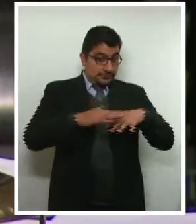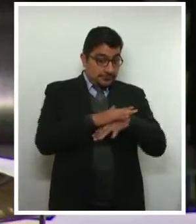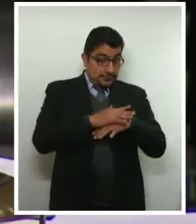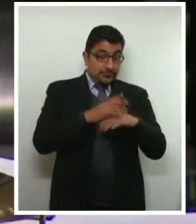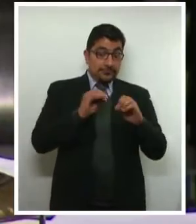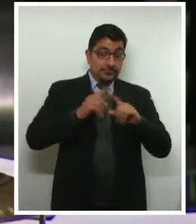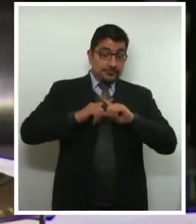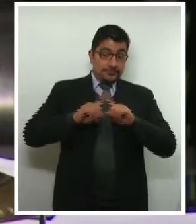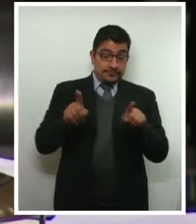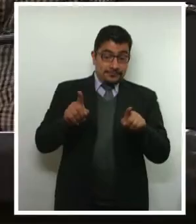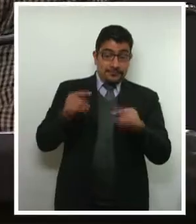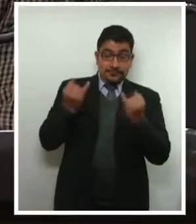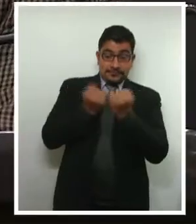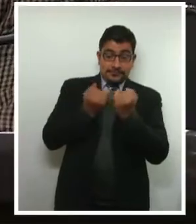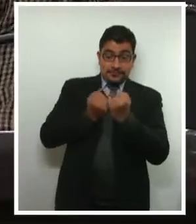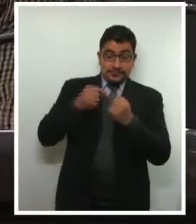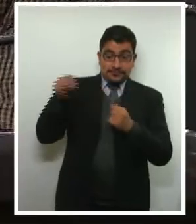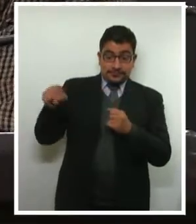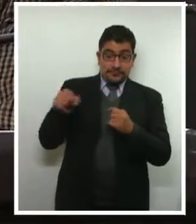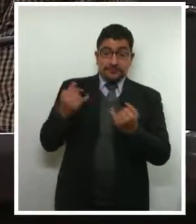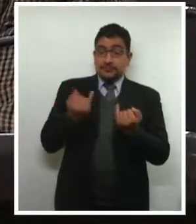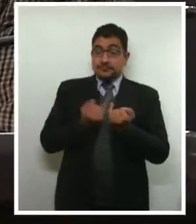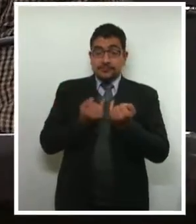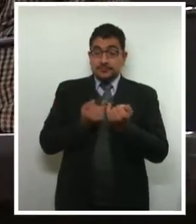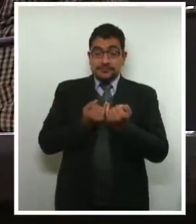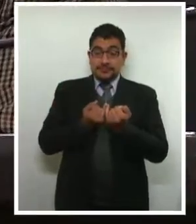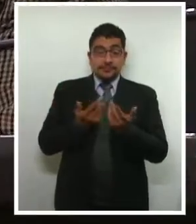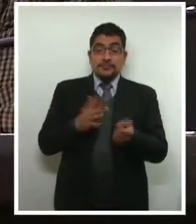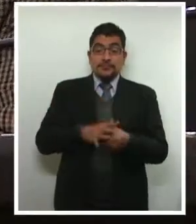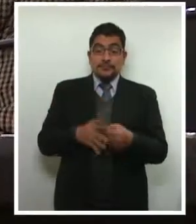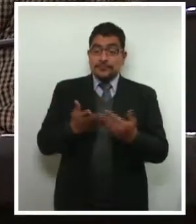es diferente a lo que se presentó.